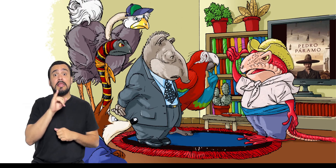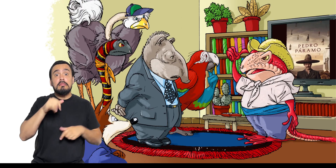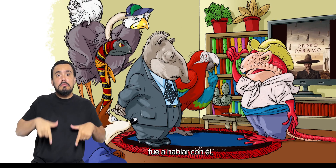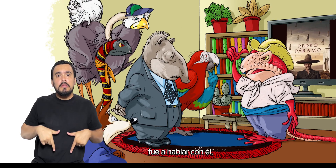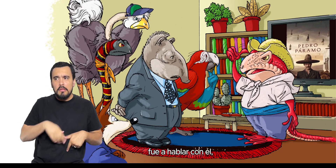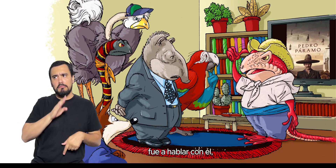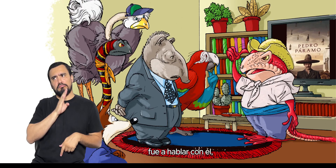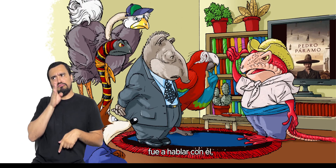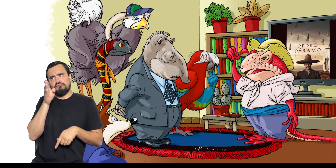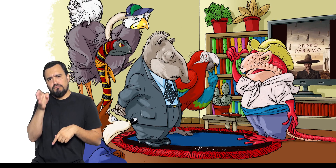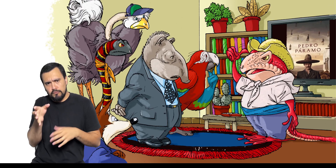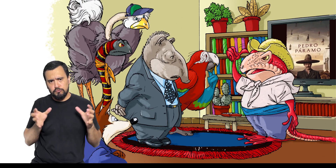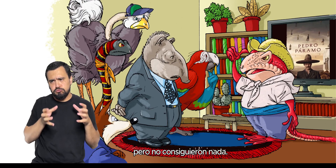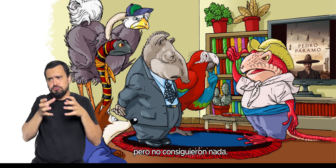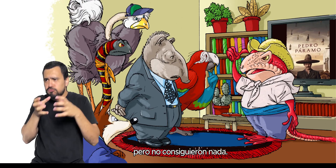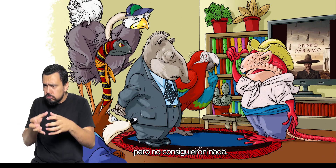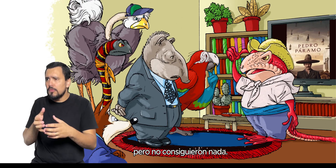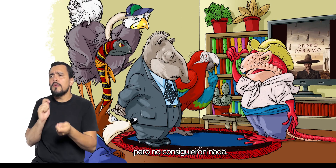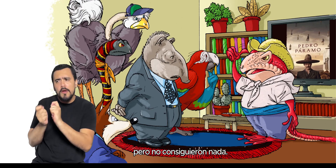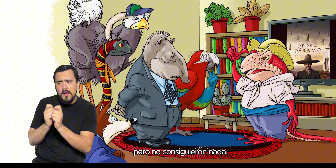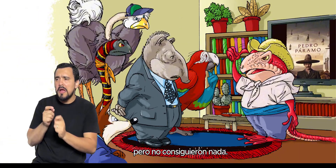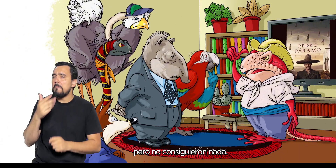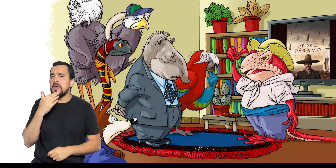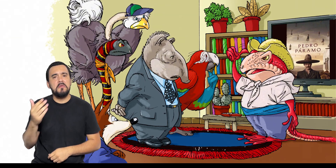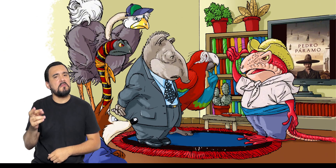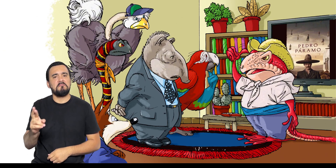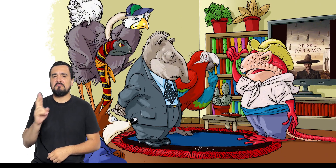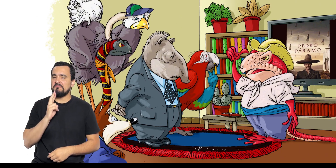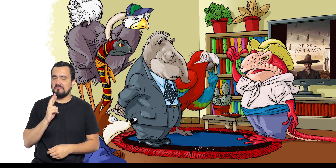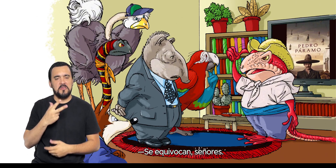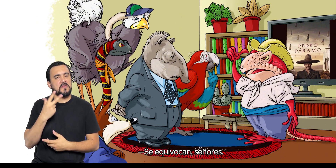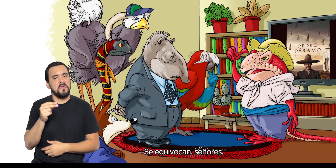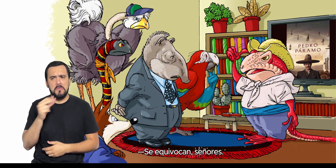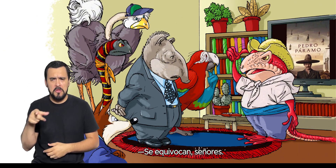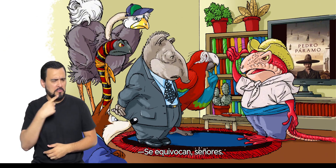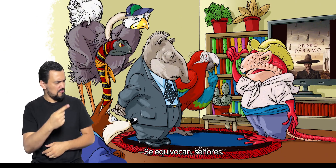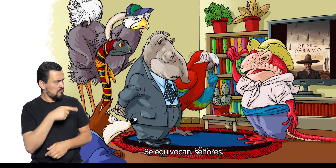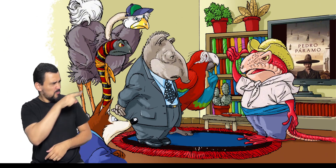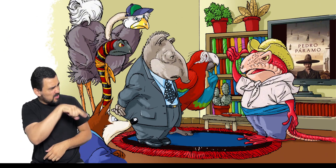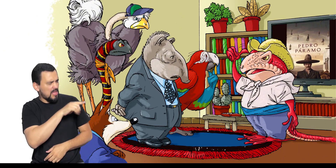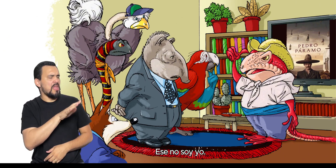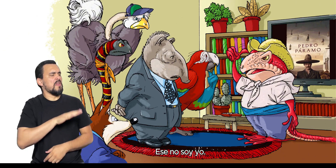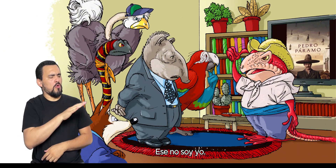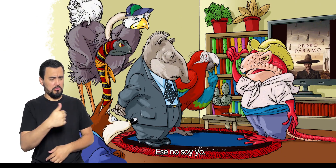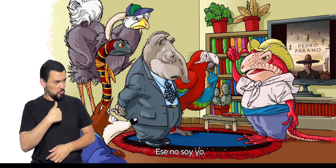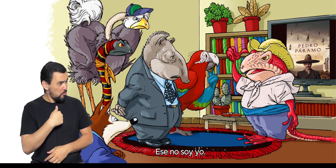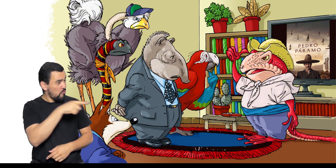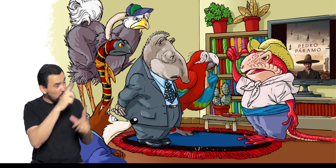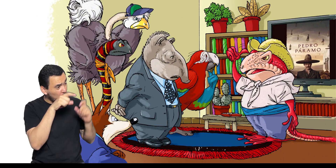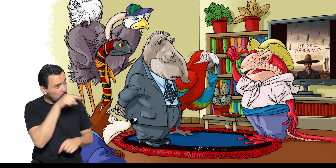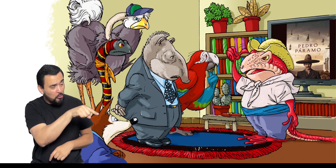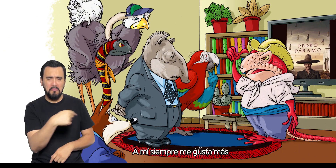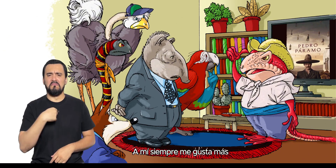intendente fue a hablar con él, pero no consiguieron nada. Se equivocan, señores. Ese no soy